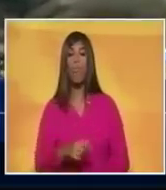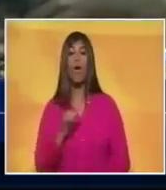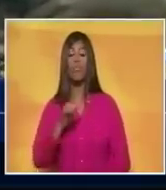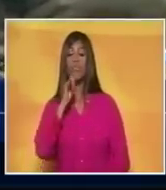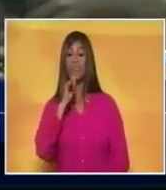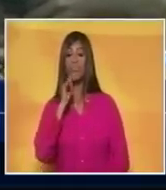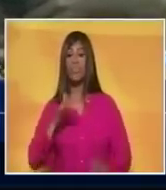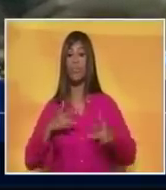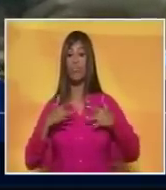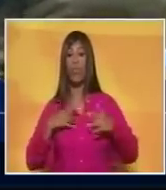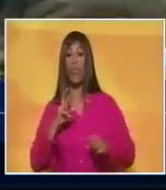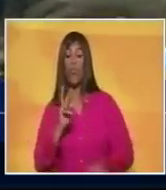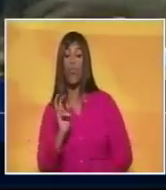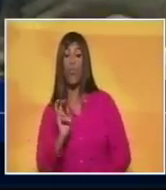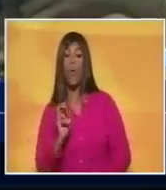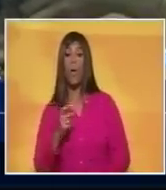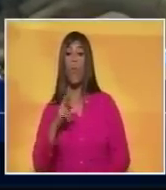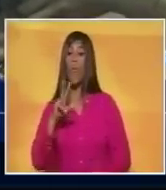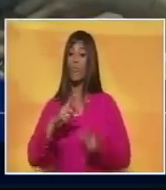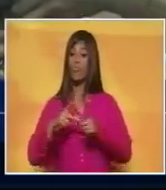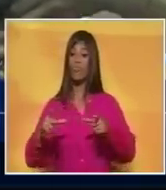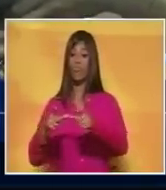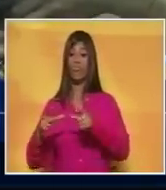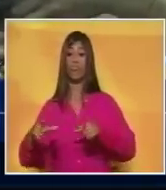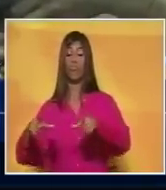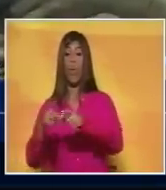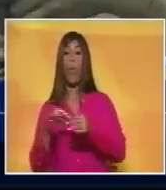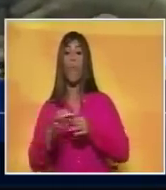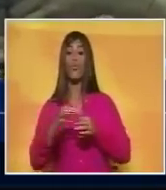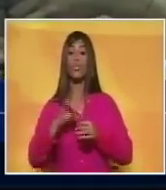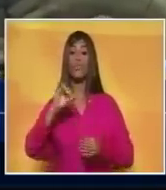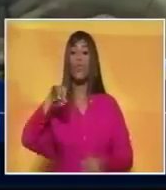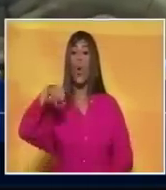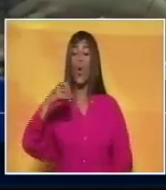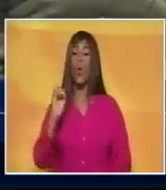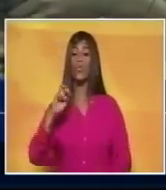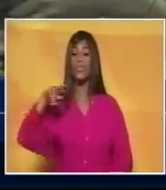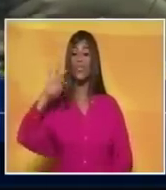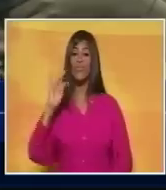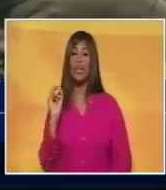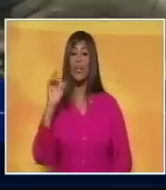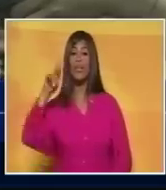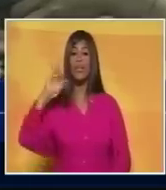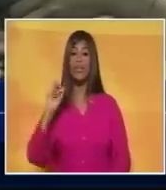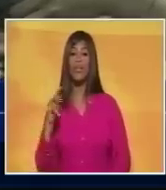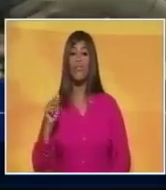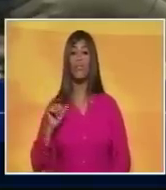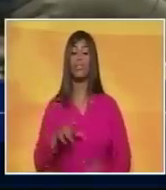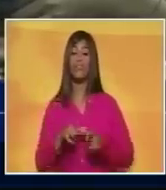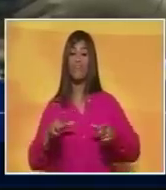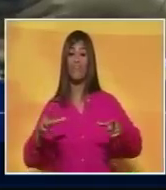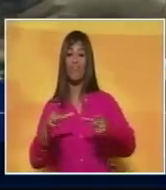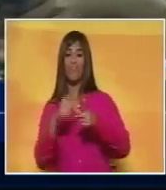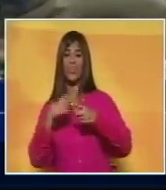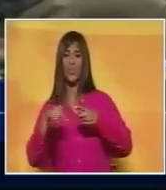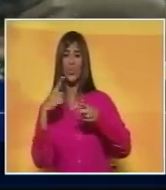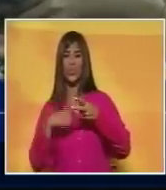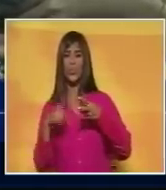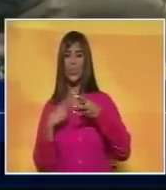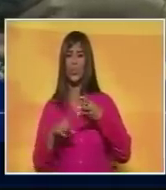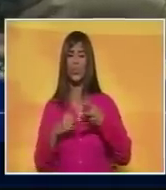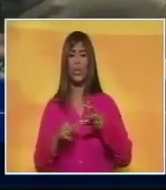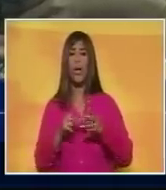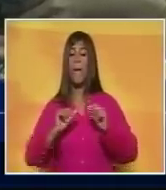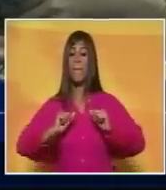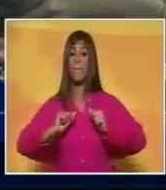de la activación de varios pozos dentro del municipio José Félix Rivas, como es el pozo de Sacotré, el pozo de Saetar, el pozo de